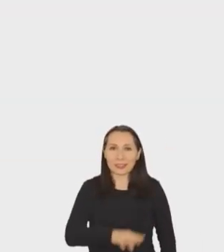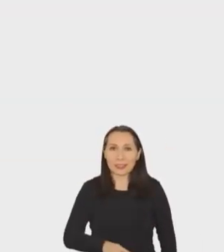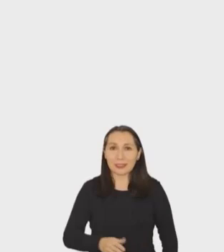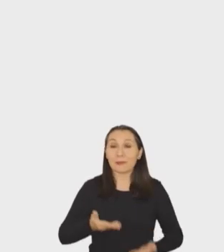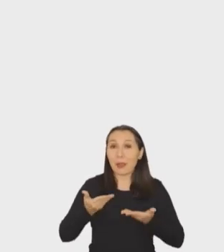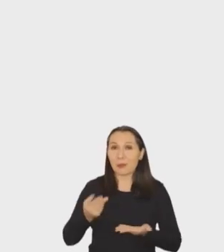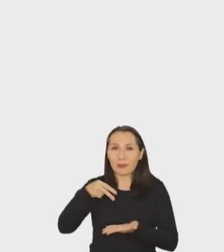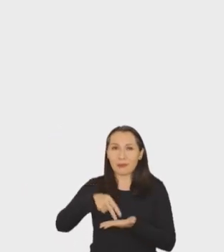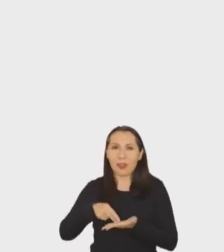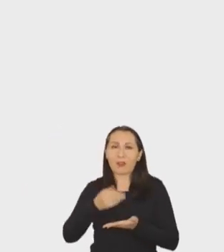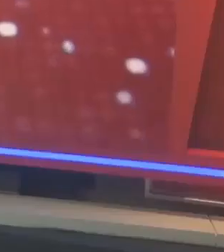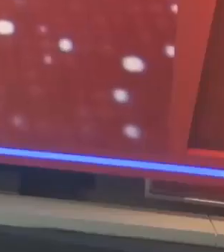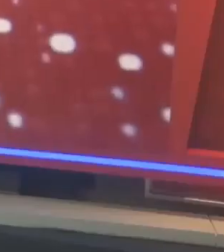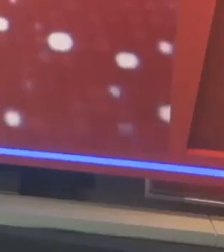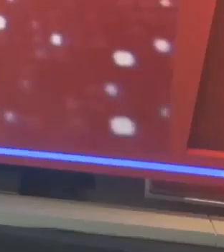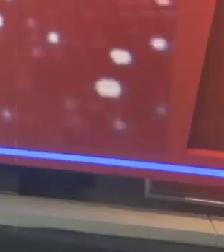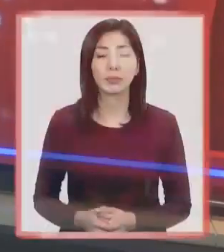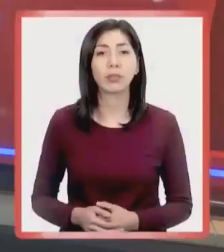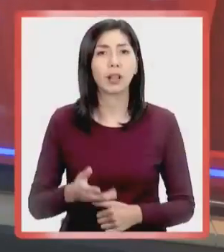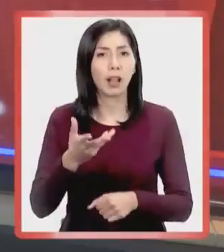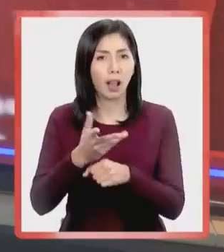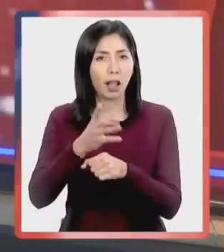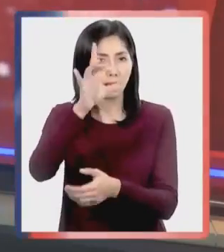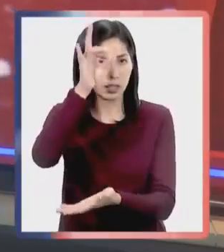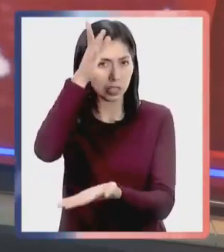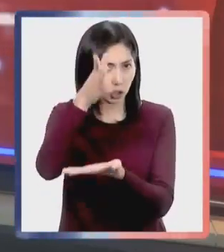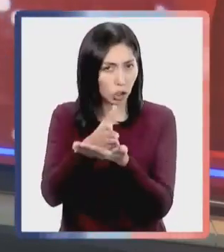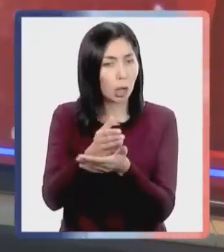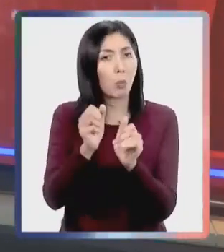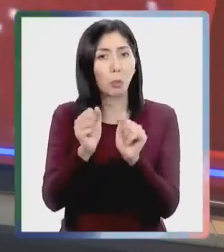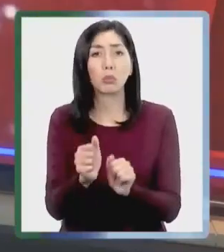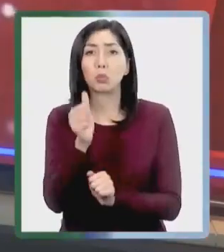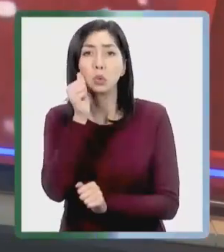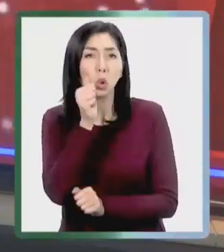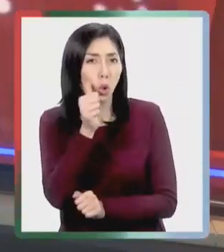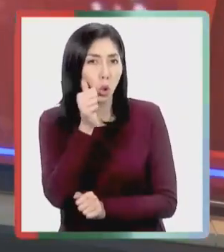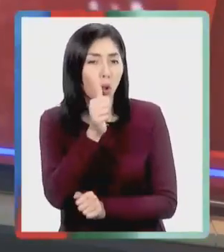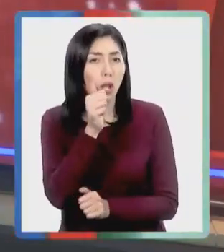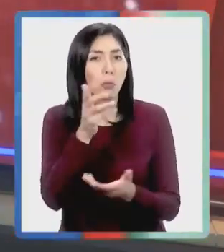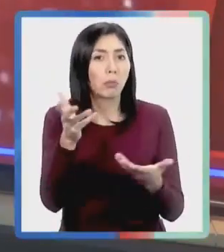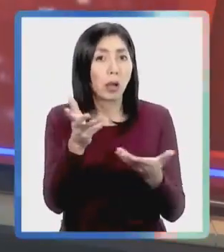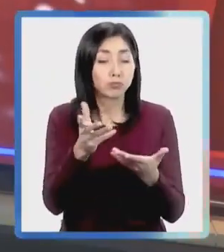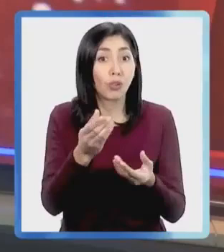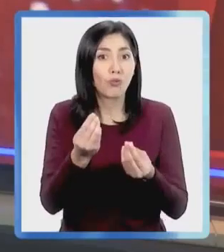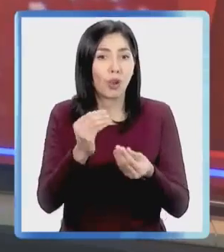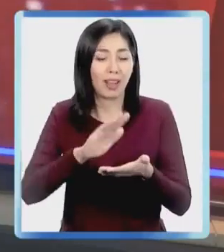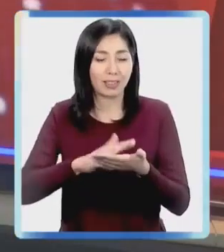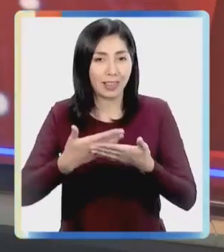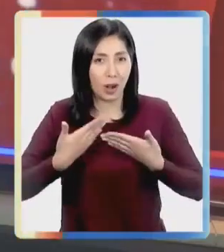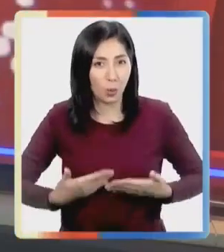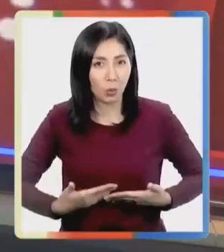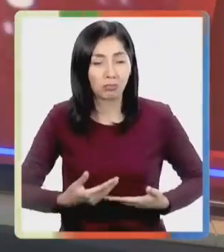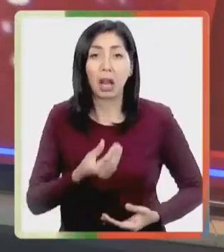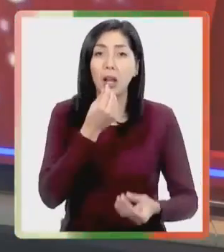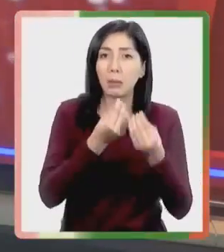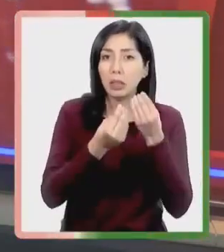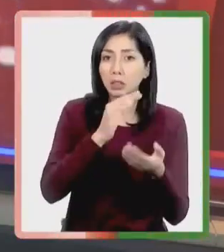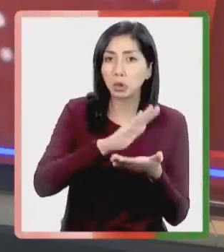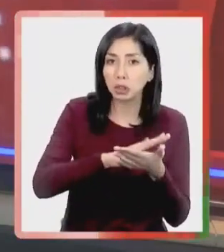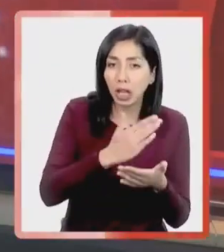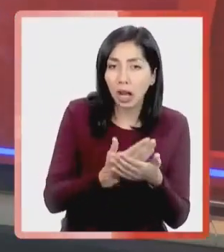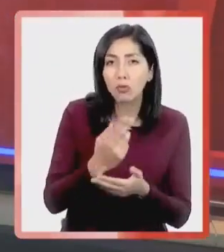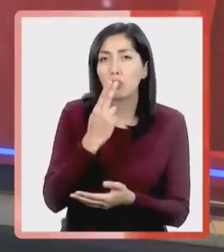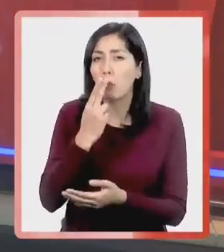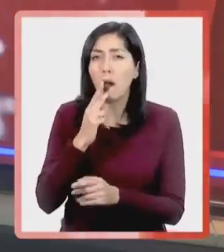Gobierno de Chile. Presentes. Hay decisiones que podemos tomar todos los días para tener una buena salud. Una alimentación